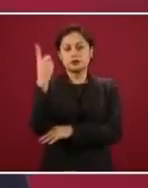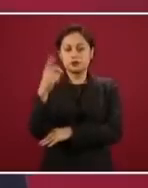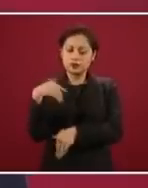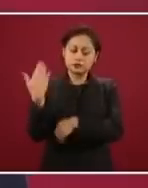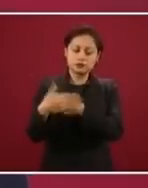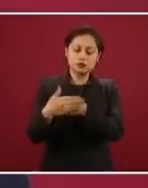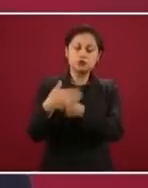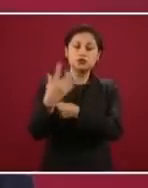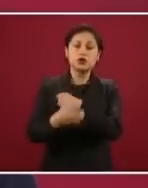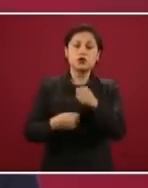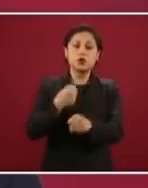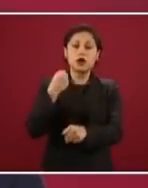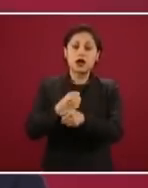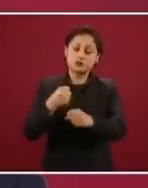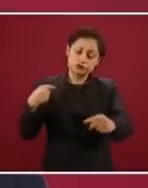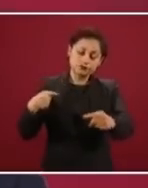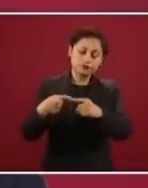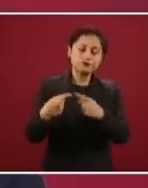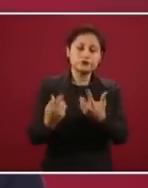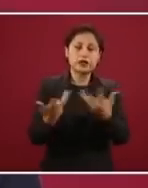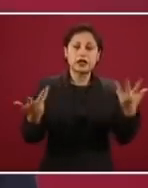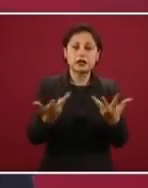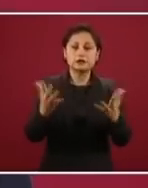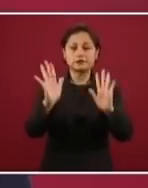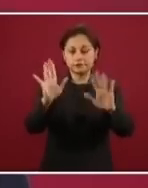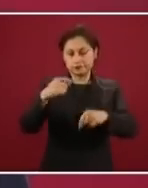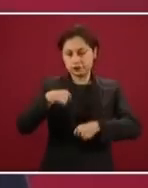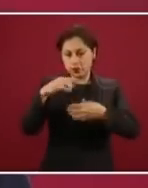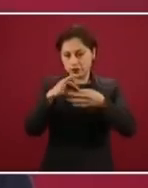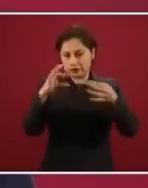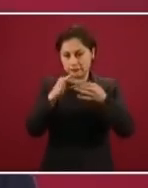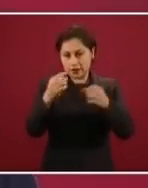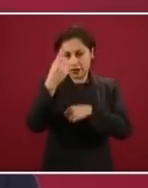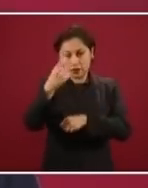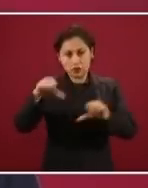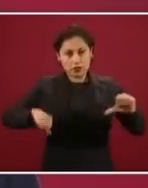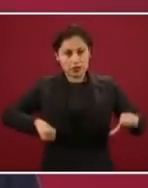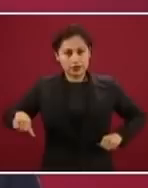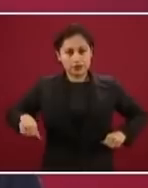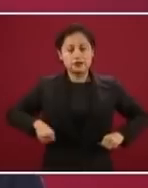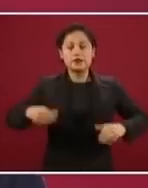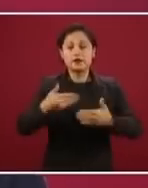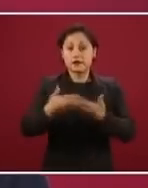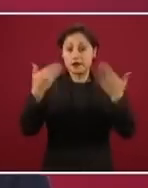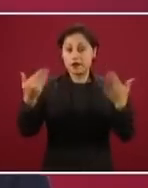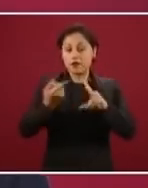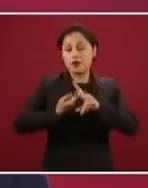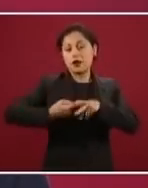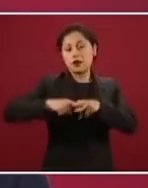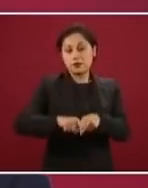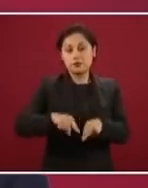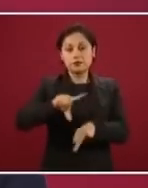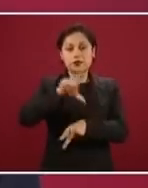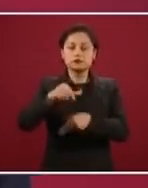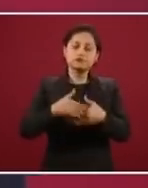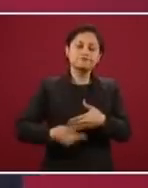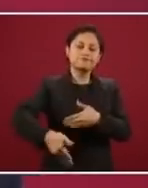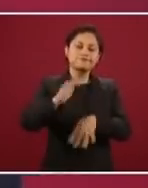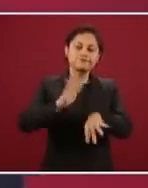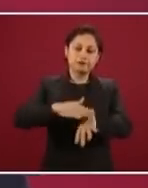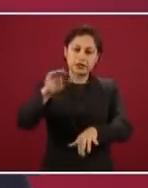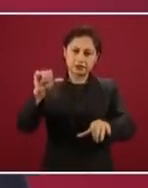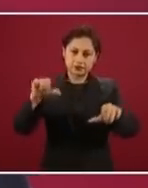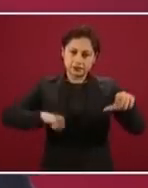quisiera profundizar de alguna de las acciones que hoy ya podemos compartir que serán las primeras de otras muchas que estarán por